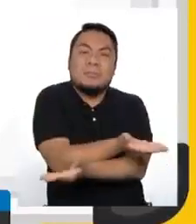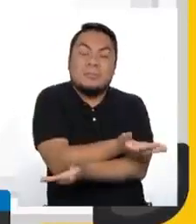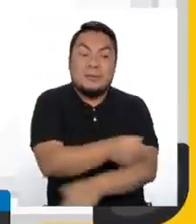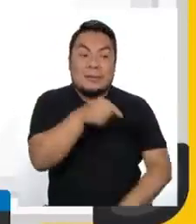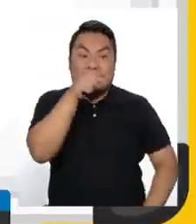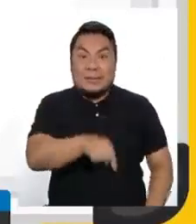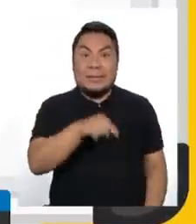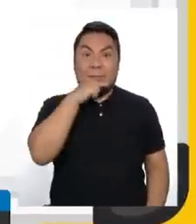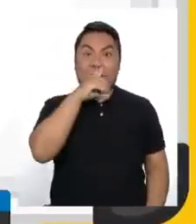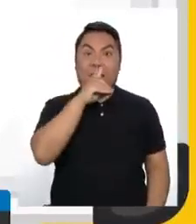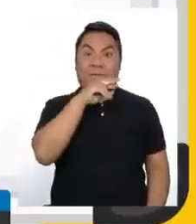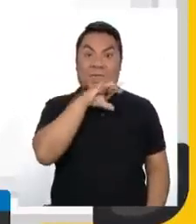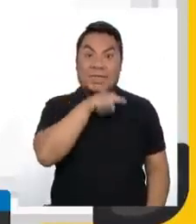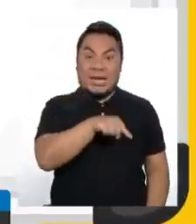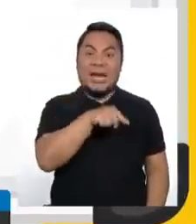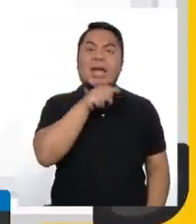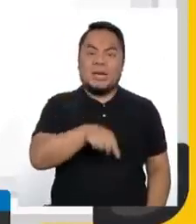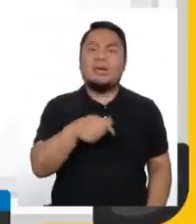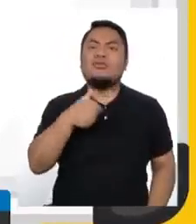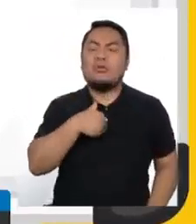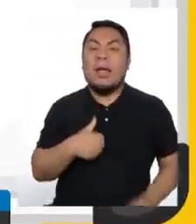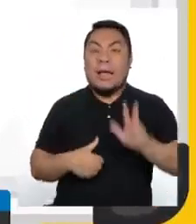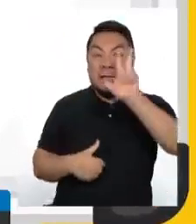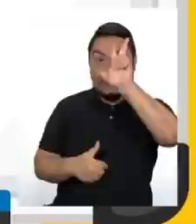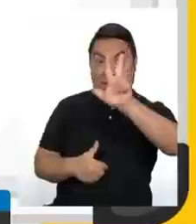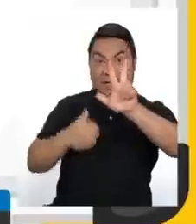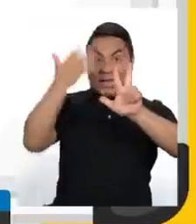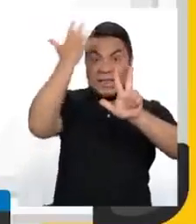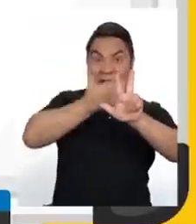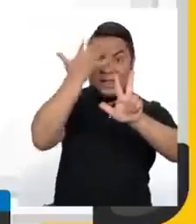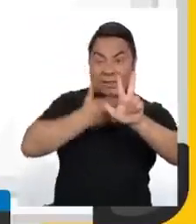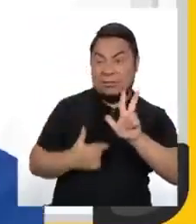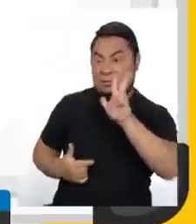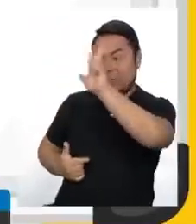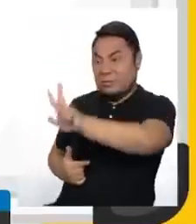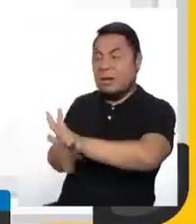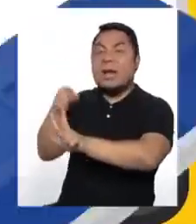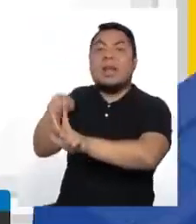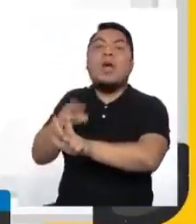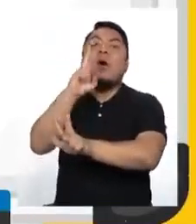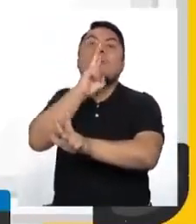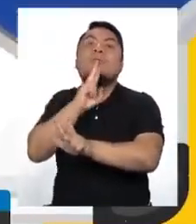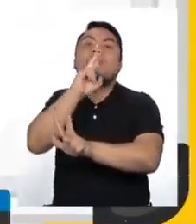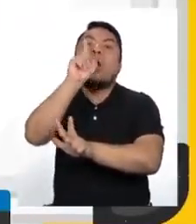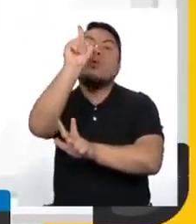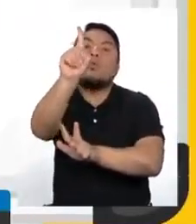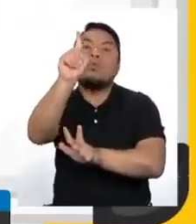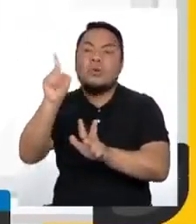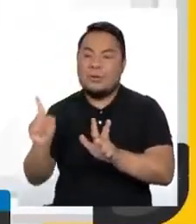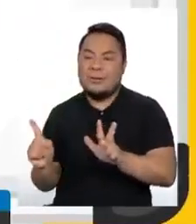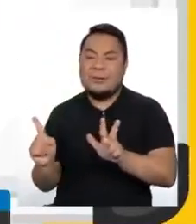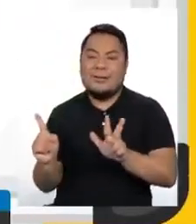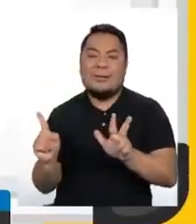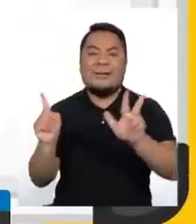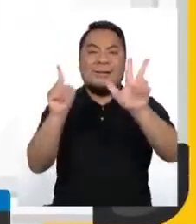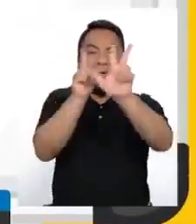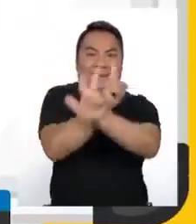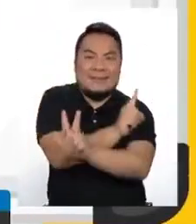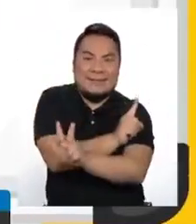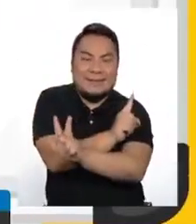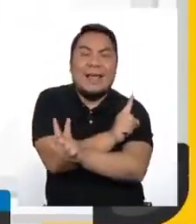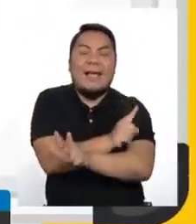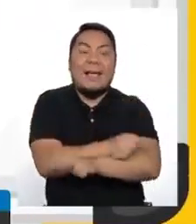Andrea intercambiará 3 piedras negras por una roja. ¿Qué quiere saber Andrea?